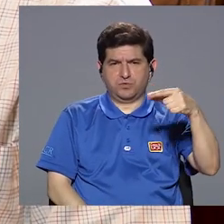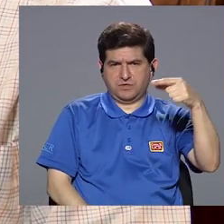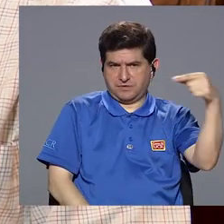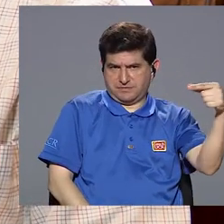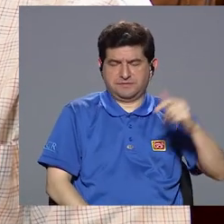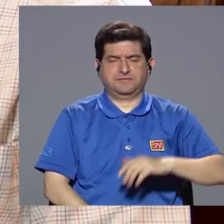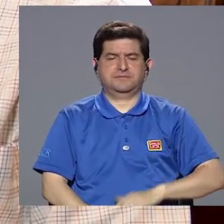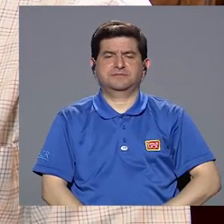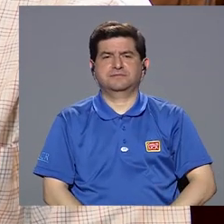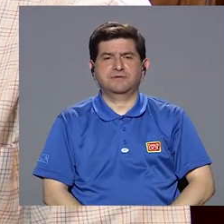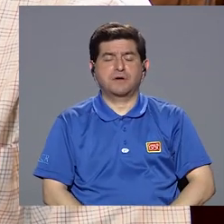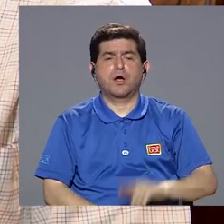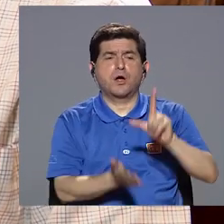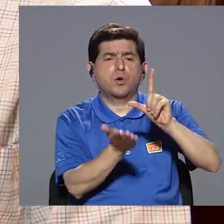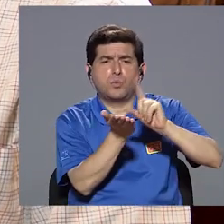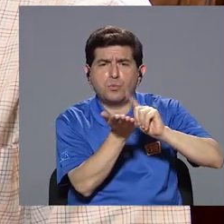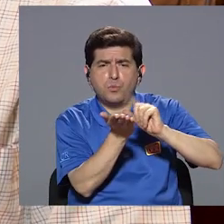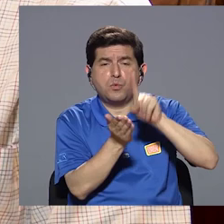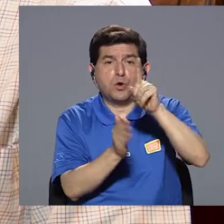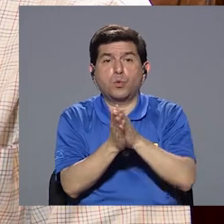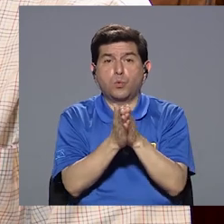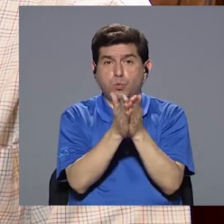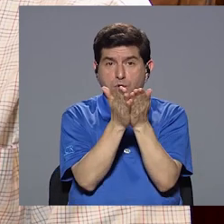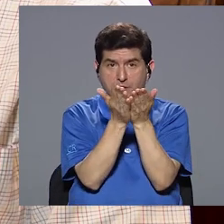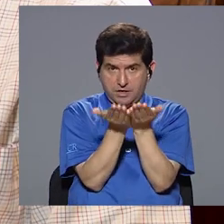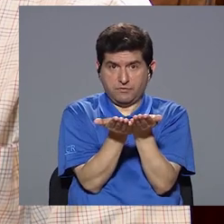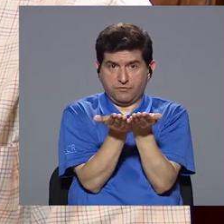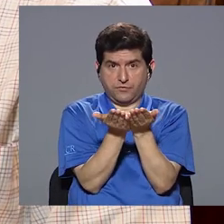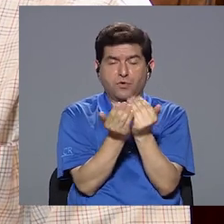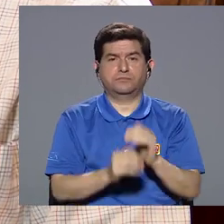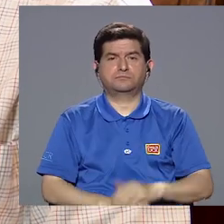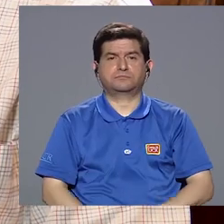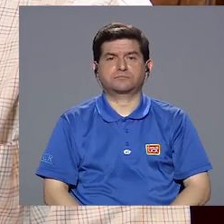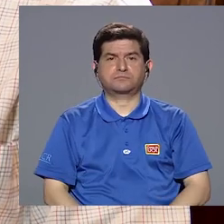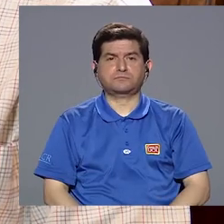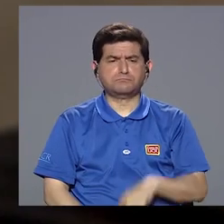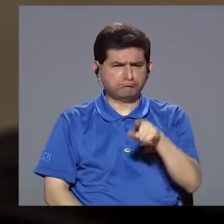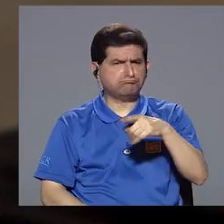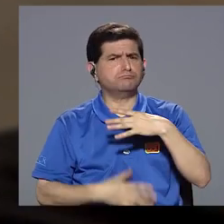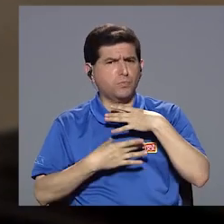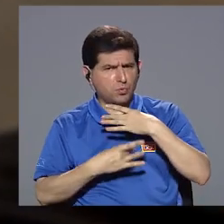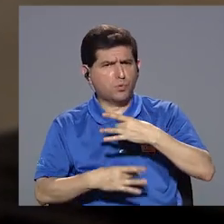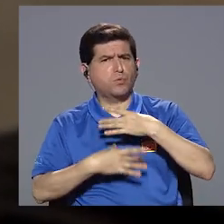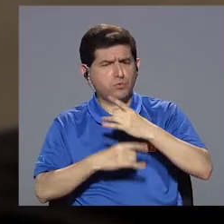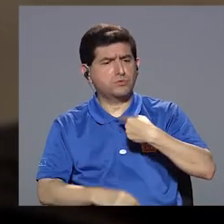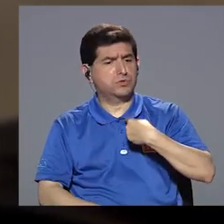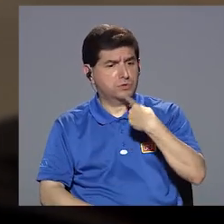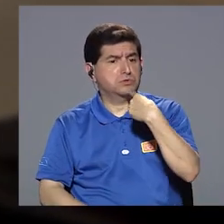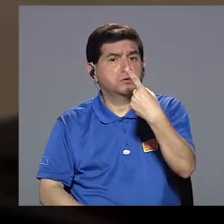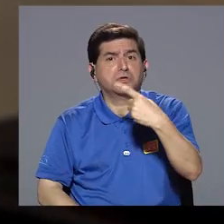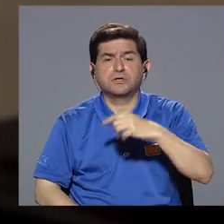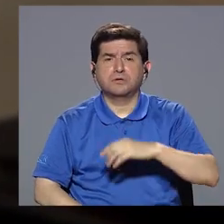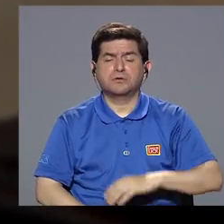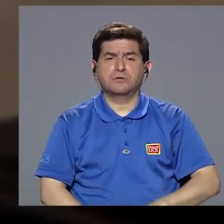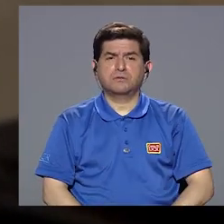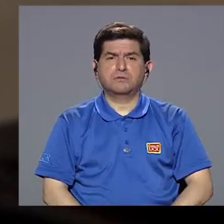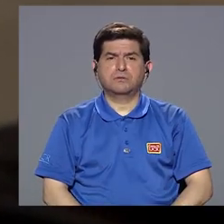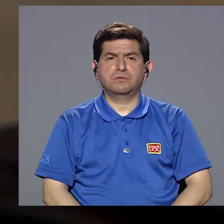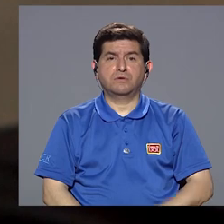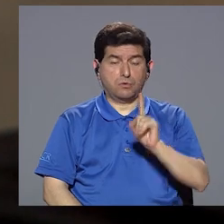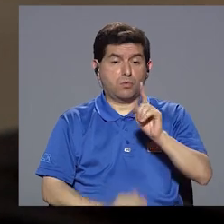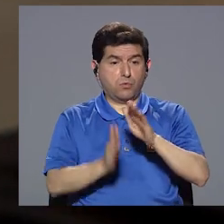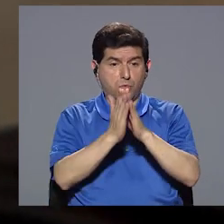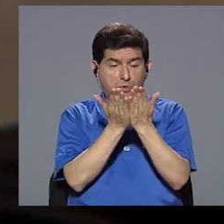gutiérrez gutiérrez publicó un libro realmente interesante yo diría